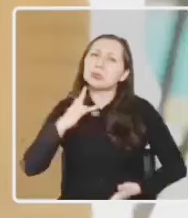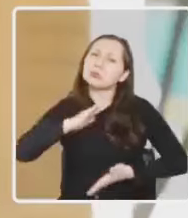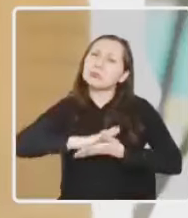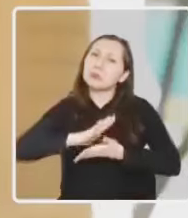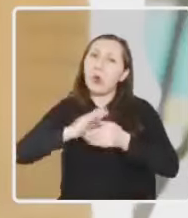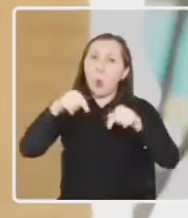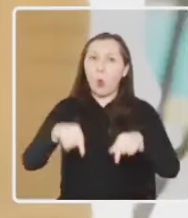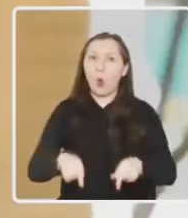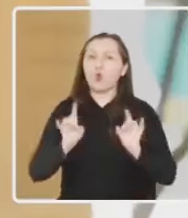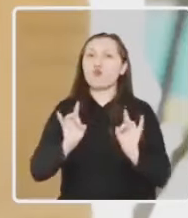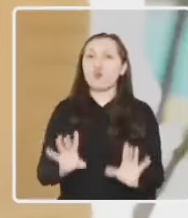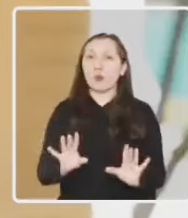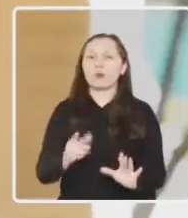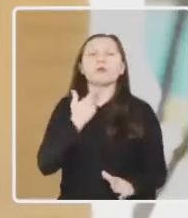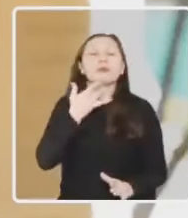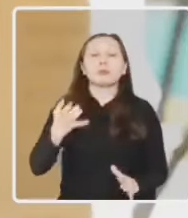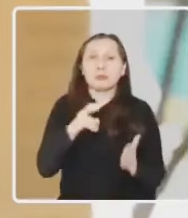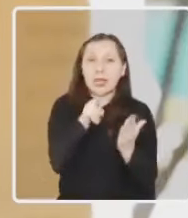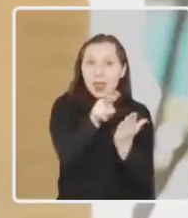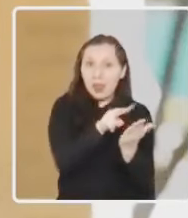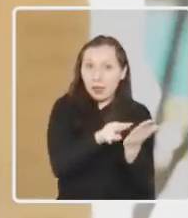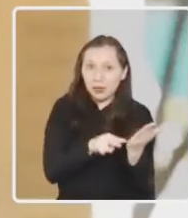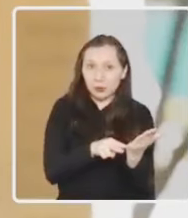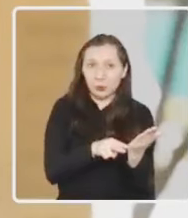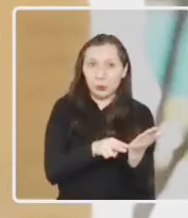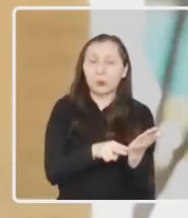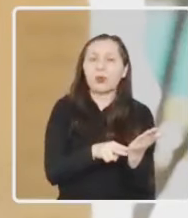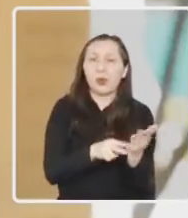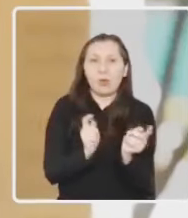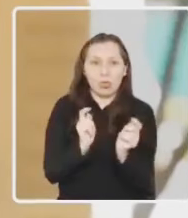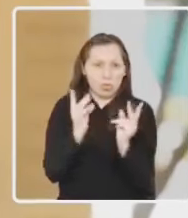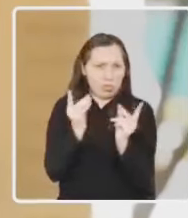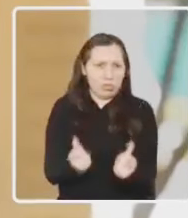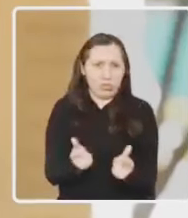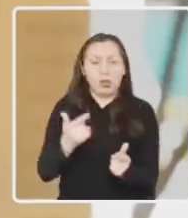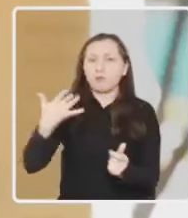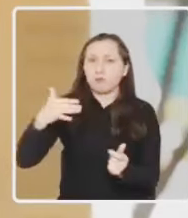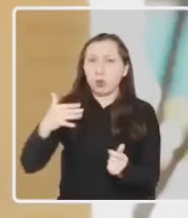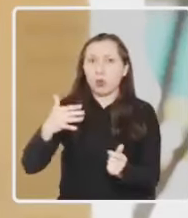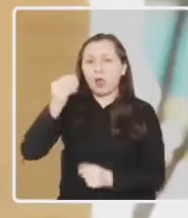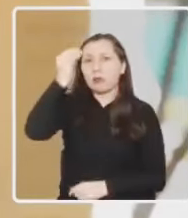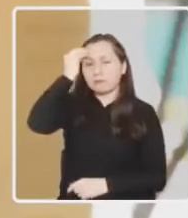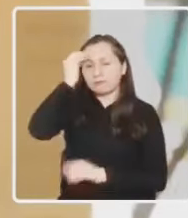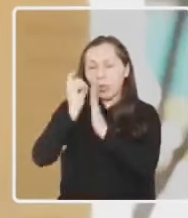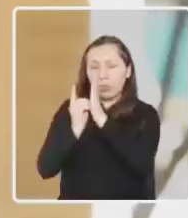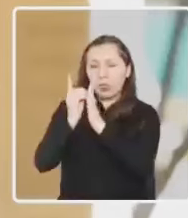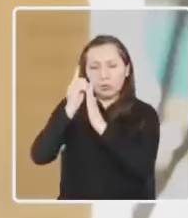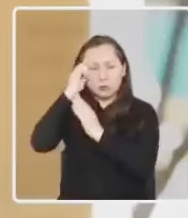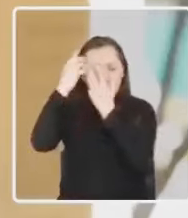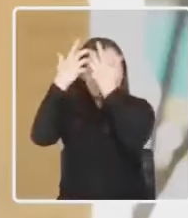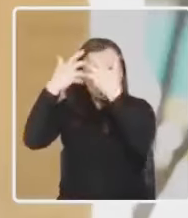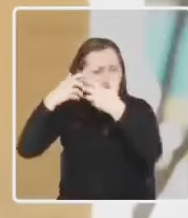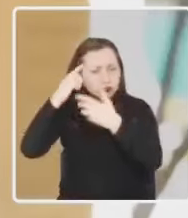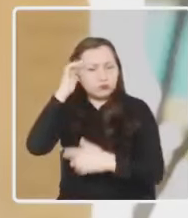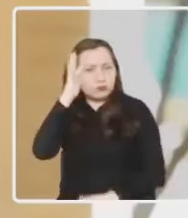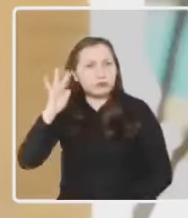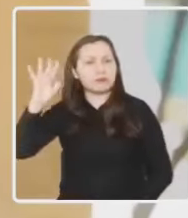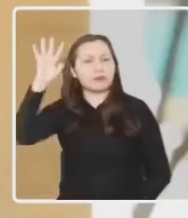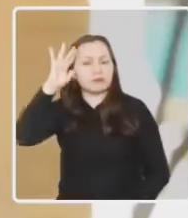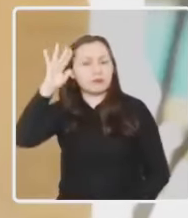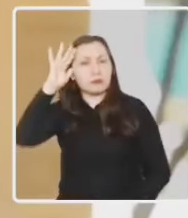hito hoy? Porque la lectura es una habilidad fundamental para poder desarrollar el pensamiento,